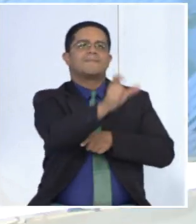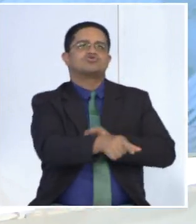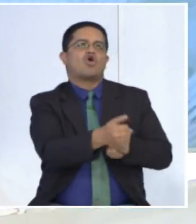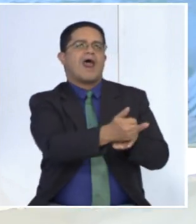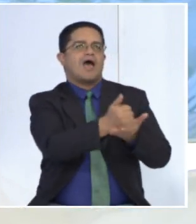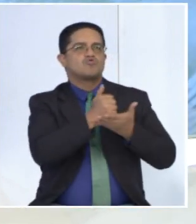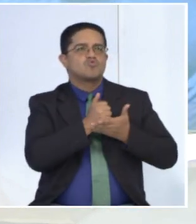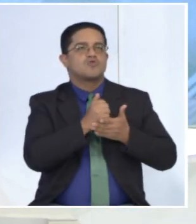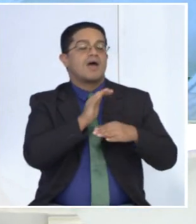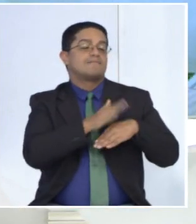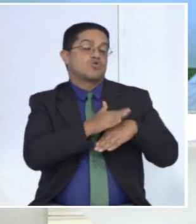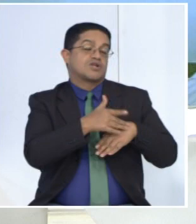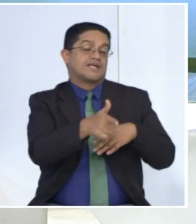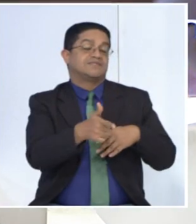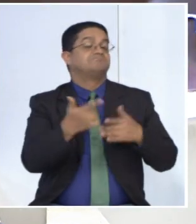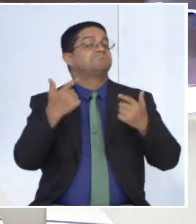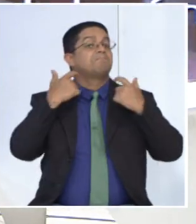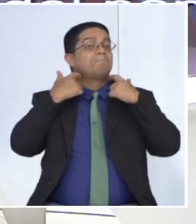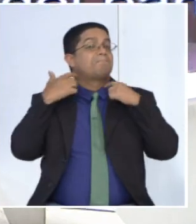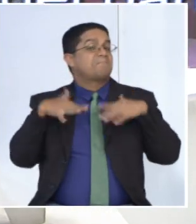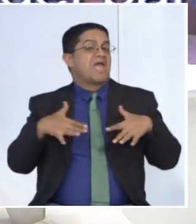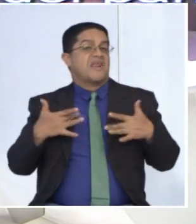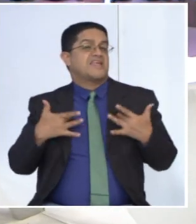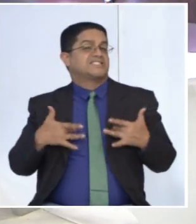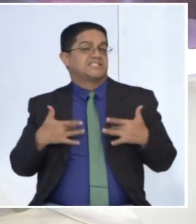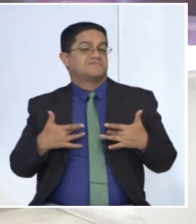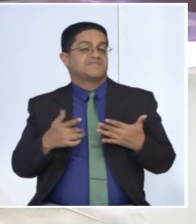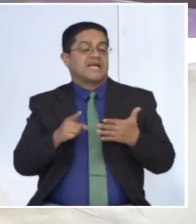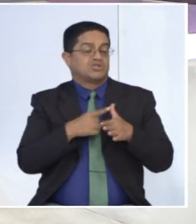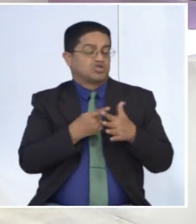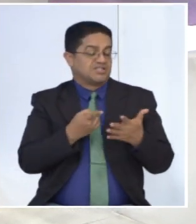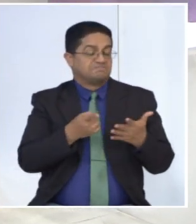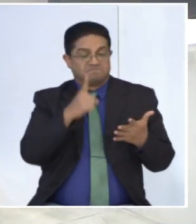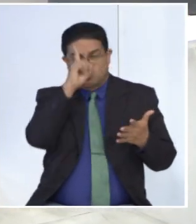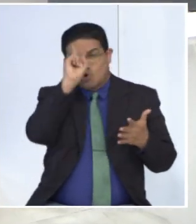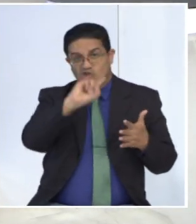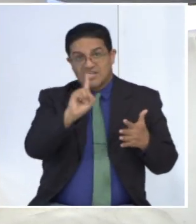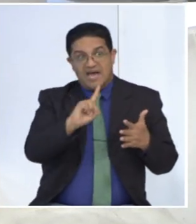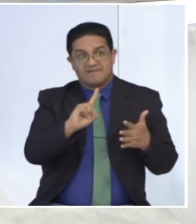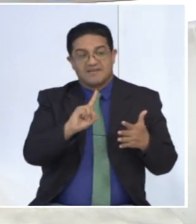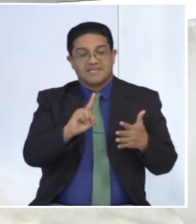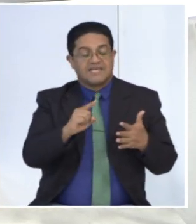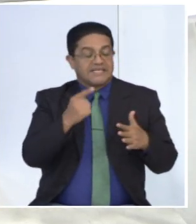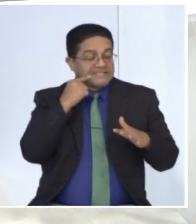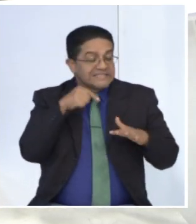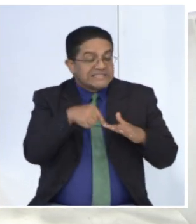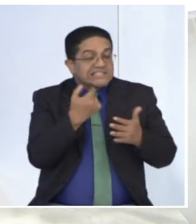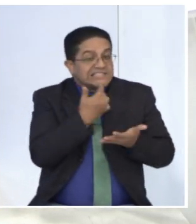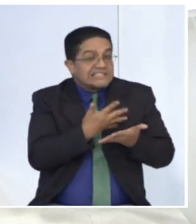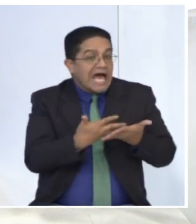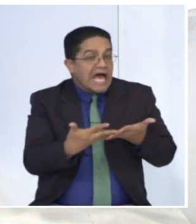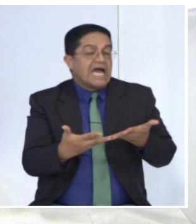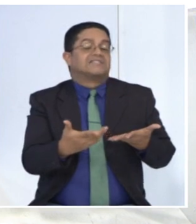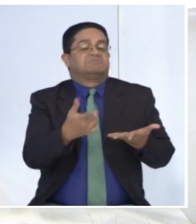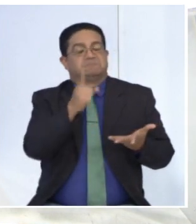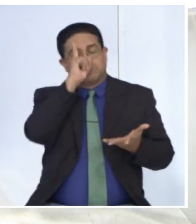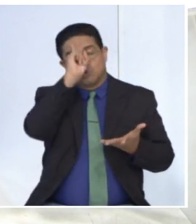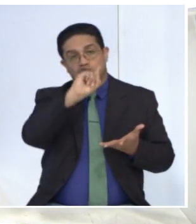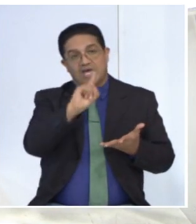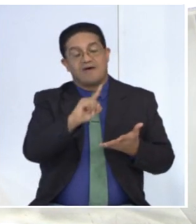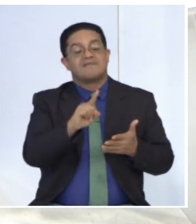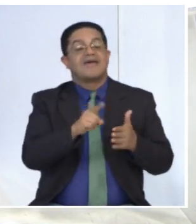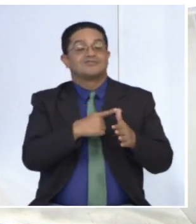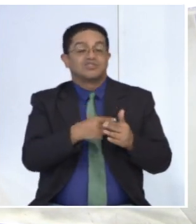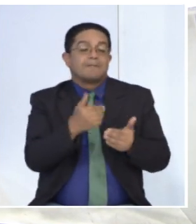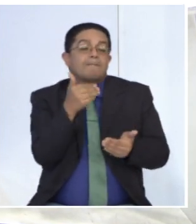qué? Porque pierde la sensibilidad y él no va a sentir cuando tenga una lesión, sino hasta que sangre. Y si no sangra no se va a dar cuenta y el paciente puede tener una